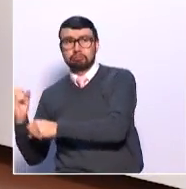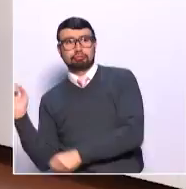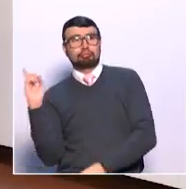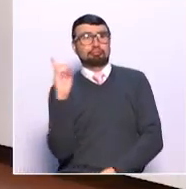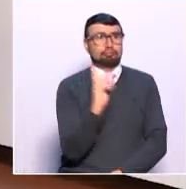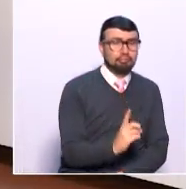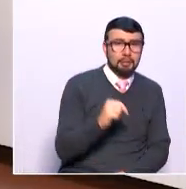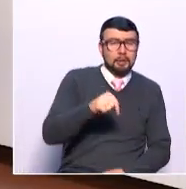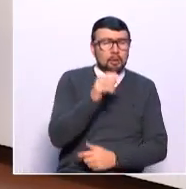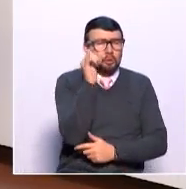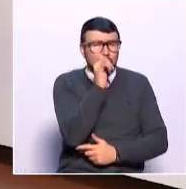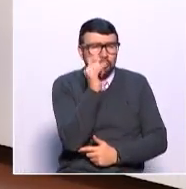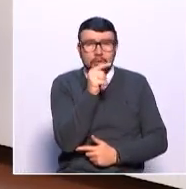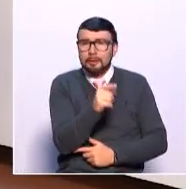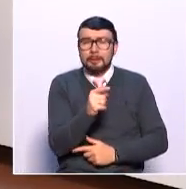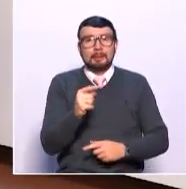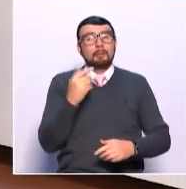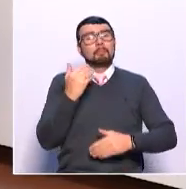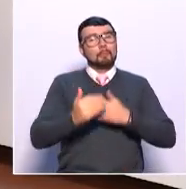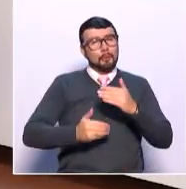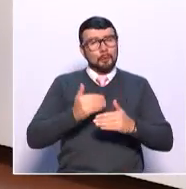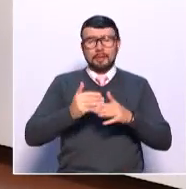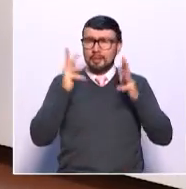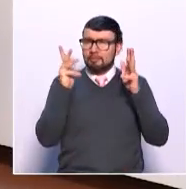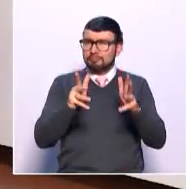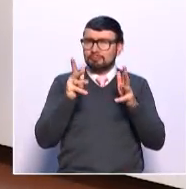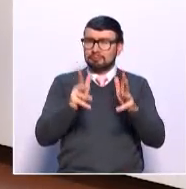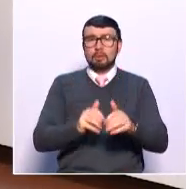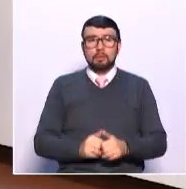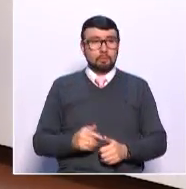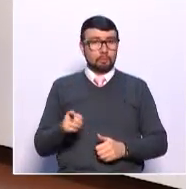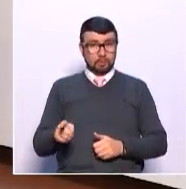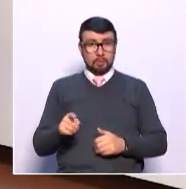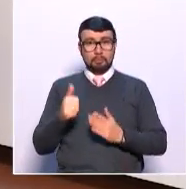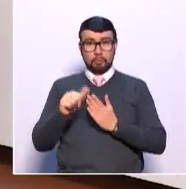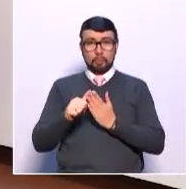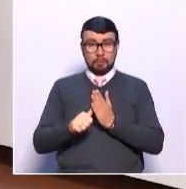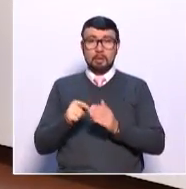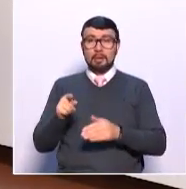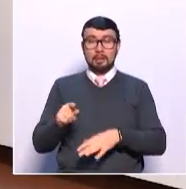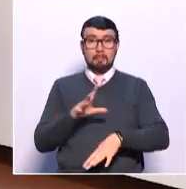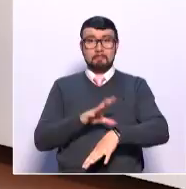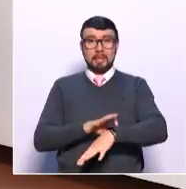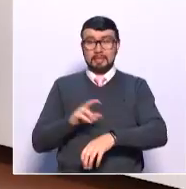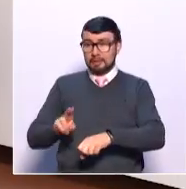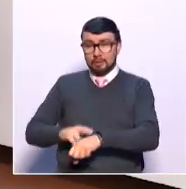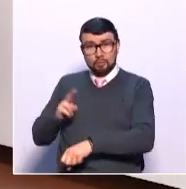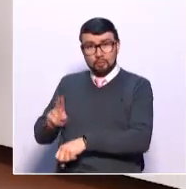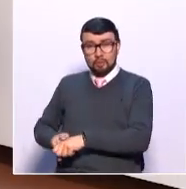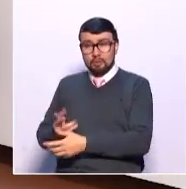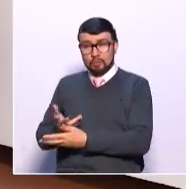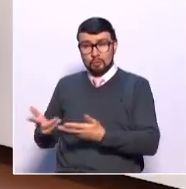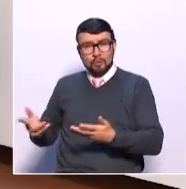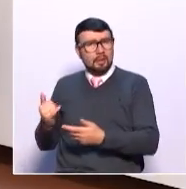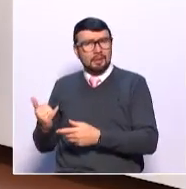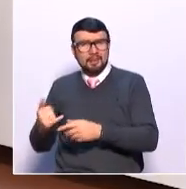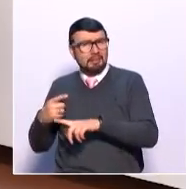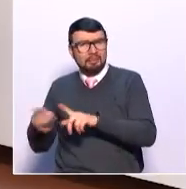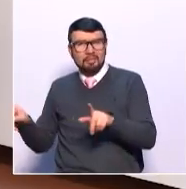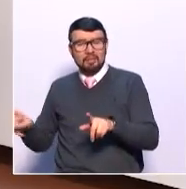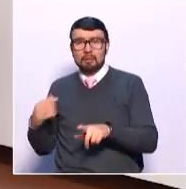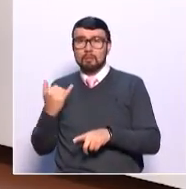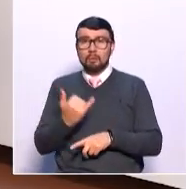ustedes haciendo este proceso educativo este no es un programa de medicina alternativa ni de naturismo realmente lo que queremos acá es